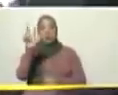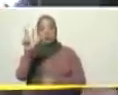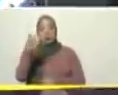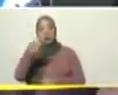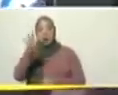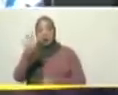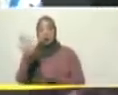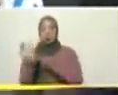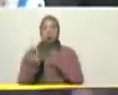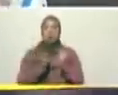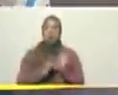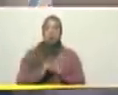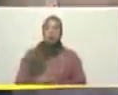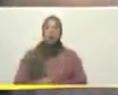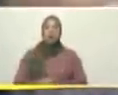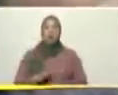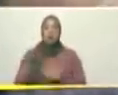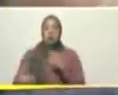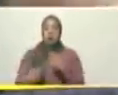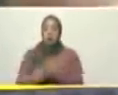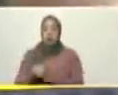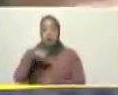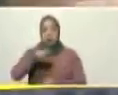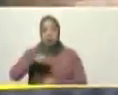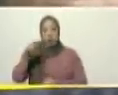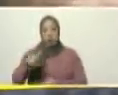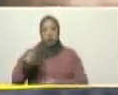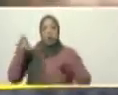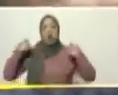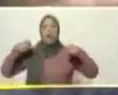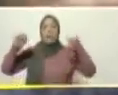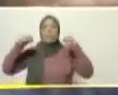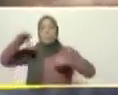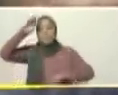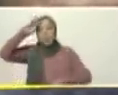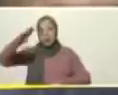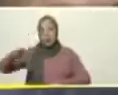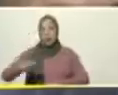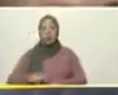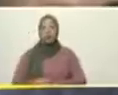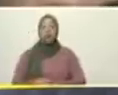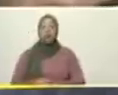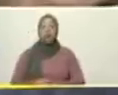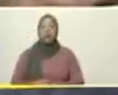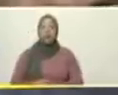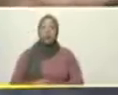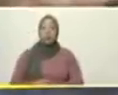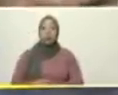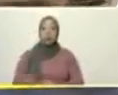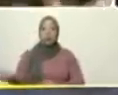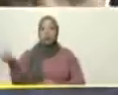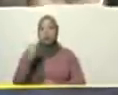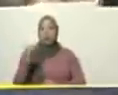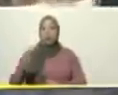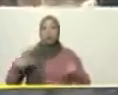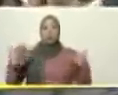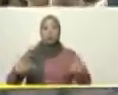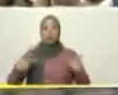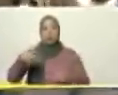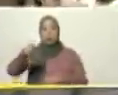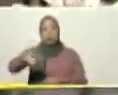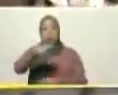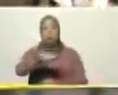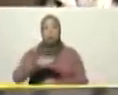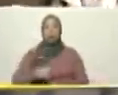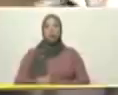14 de abril, la insurrección cívico-militar más grandiosa